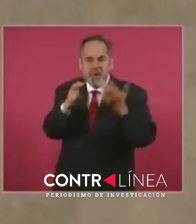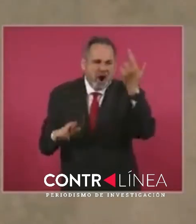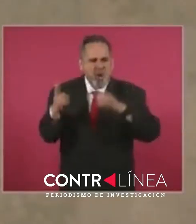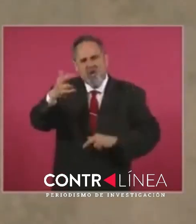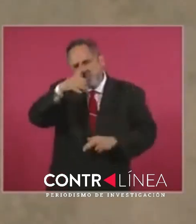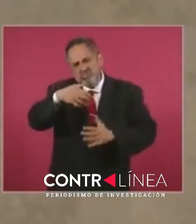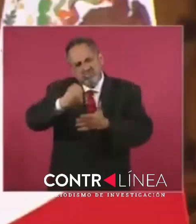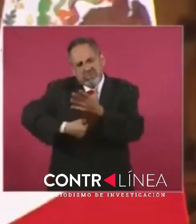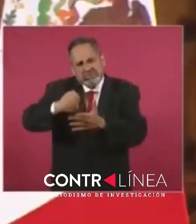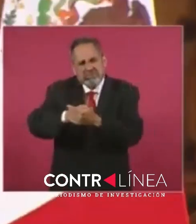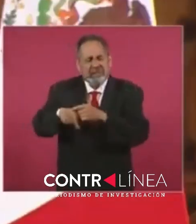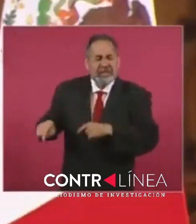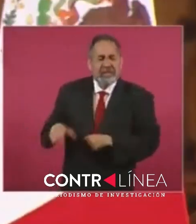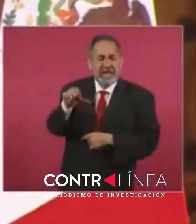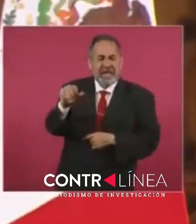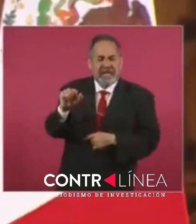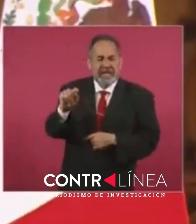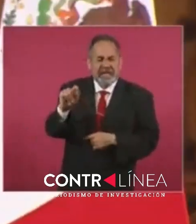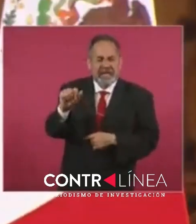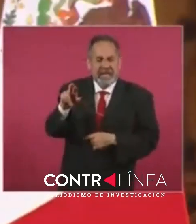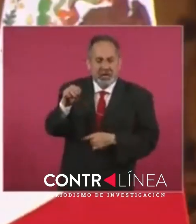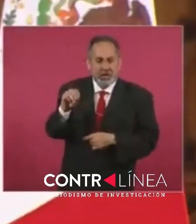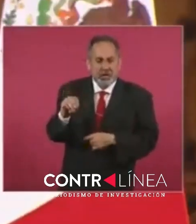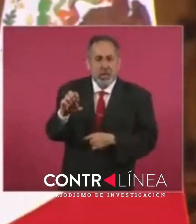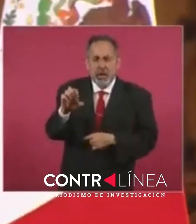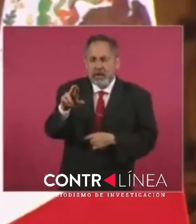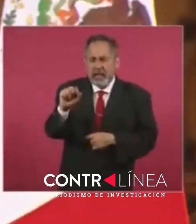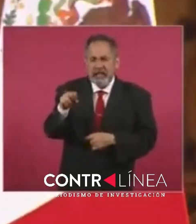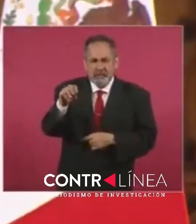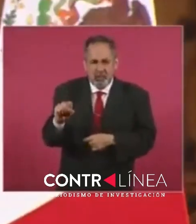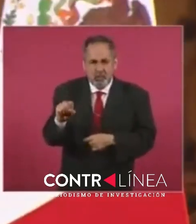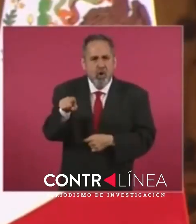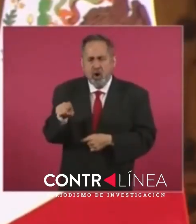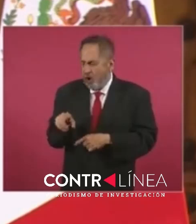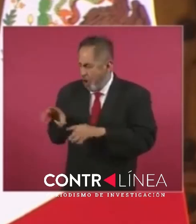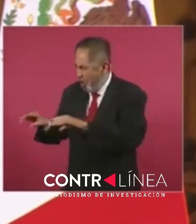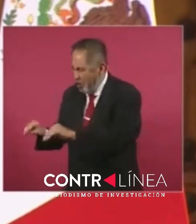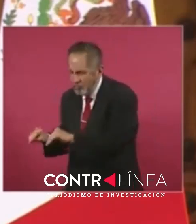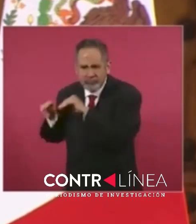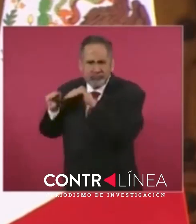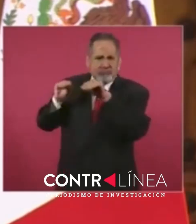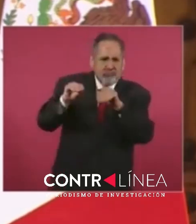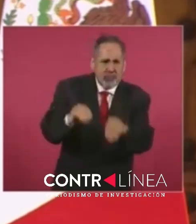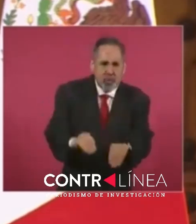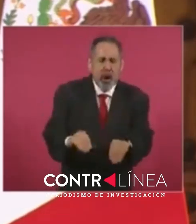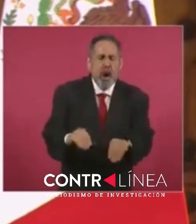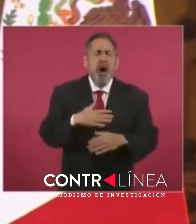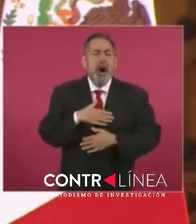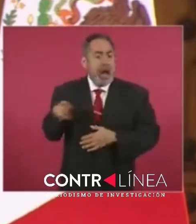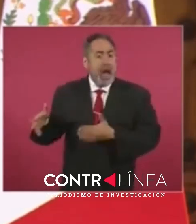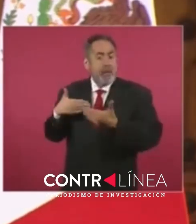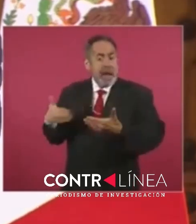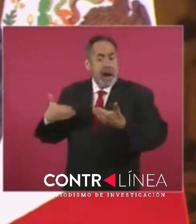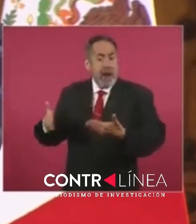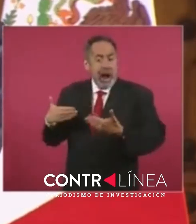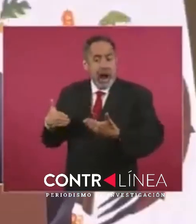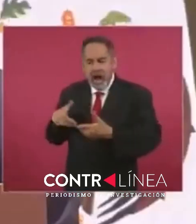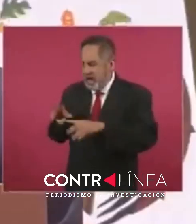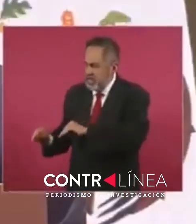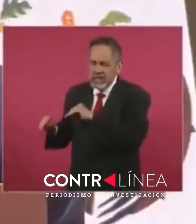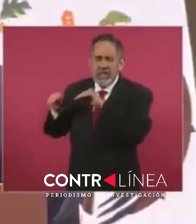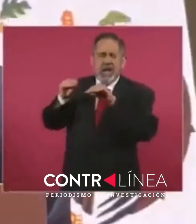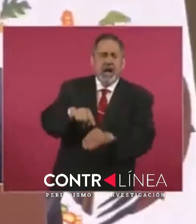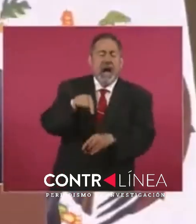revolucionario Catarino Erasmo Garza Rodríguez, desde Bocas del Toro, Panamá, hasta su